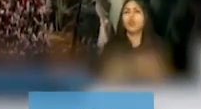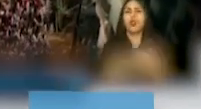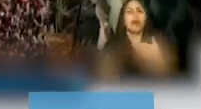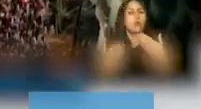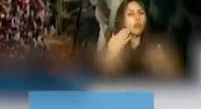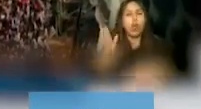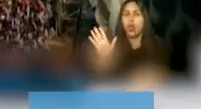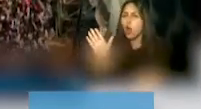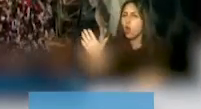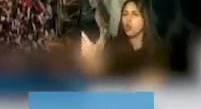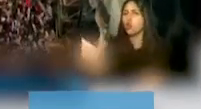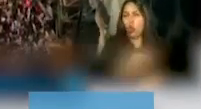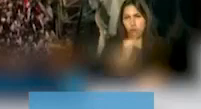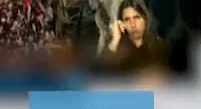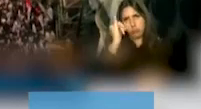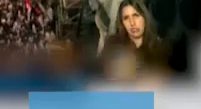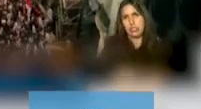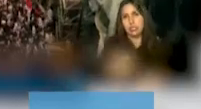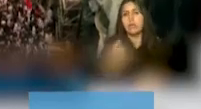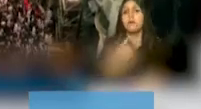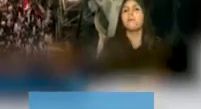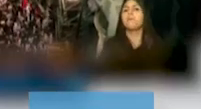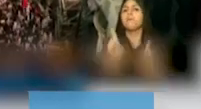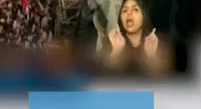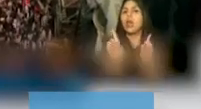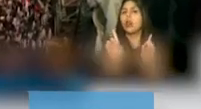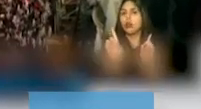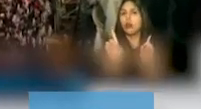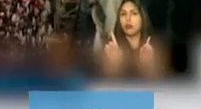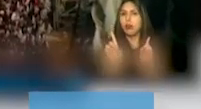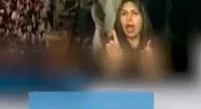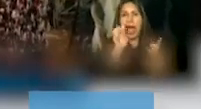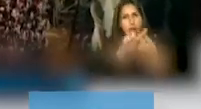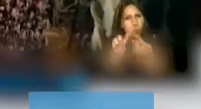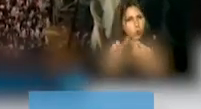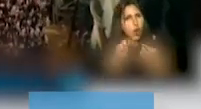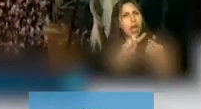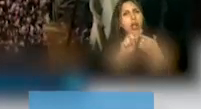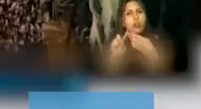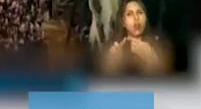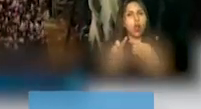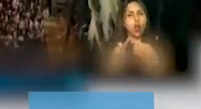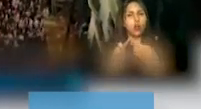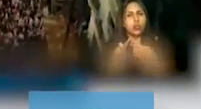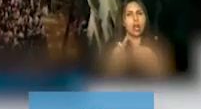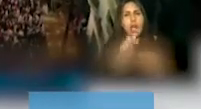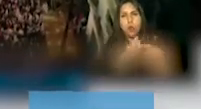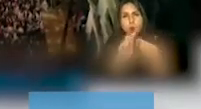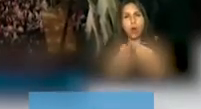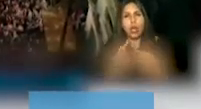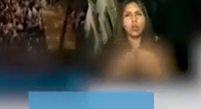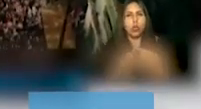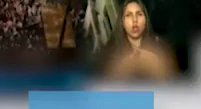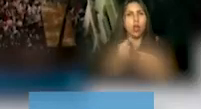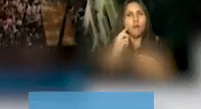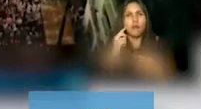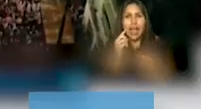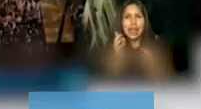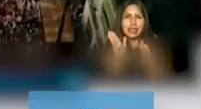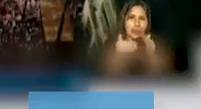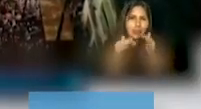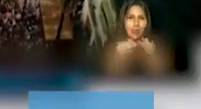hablando de esas medidas urgentes, etcétera, para hacer parecer al otro, ¿verdad?, con los peores defectos de los